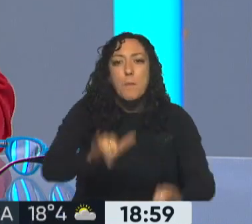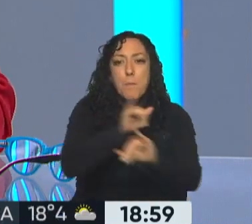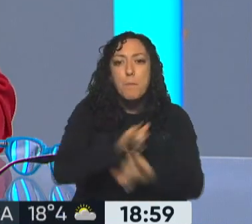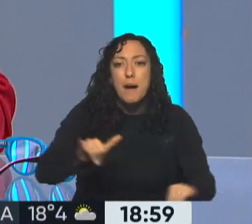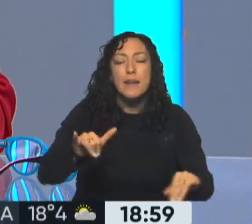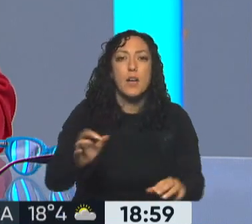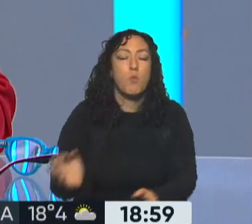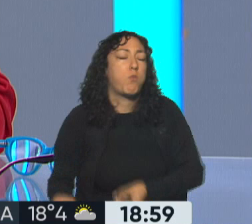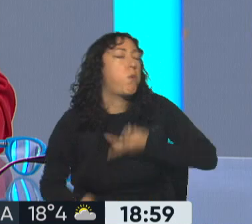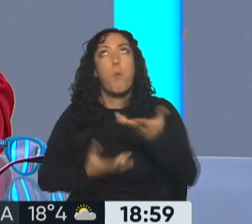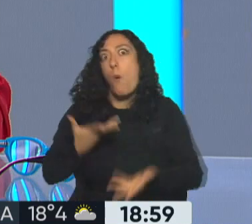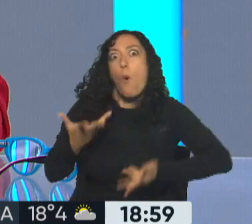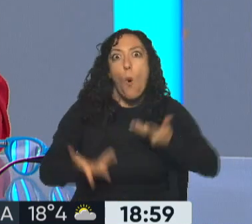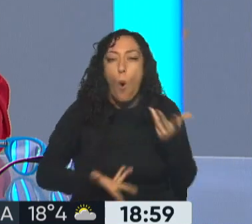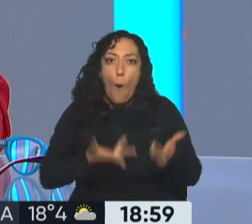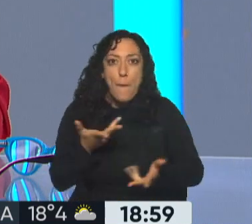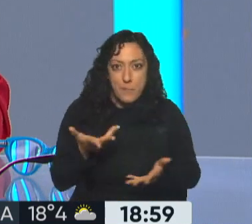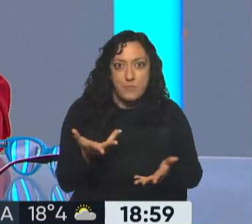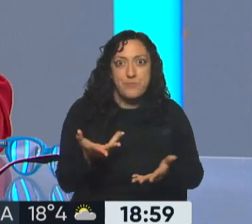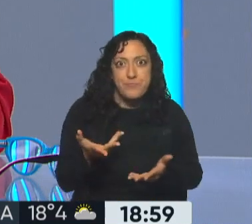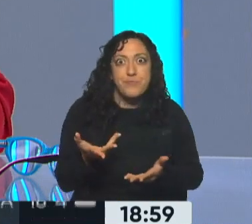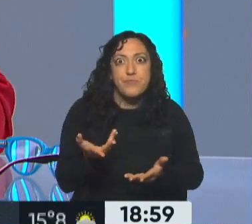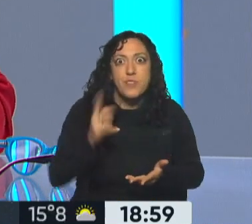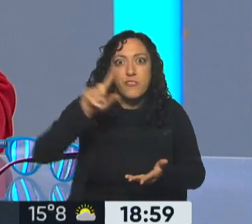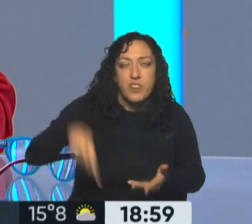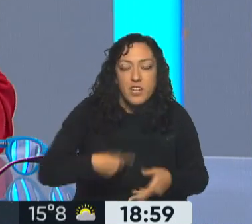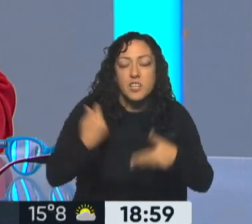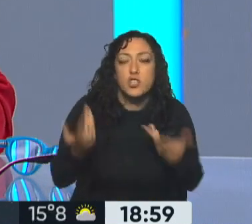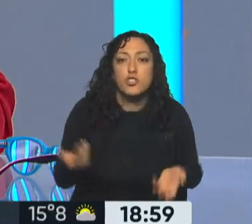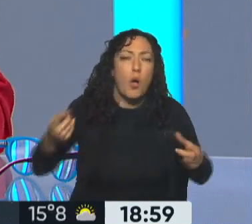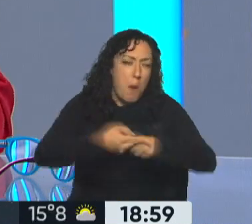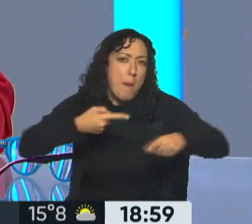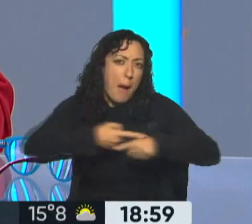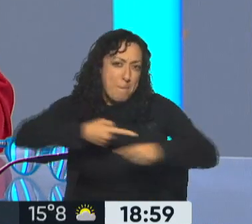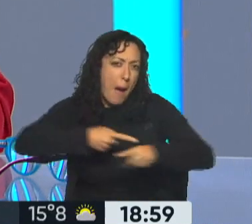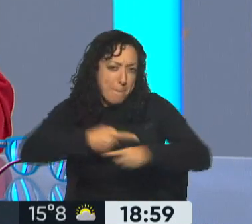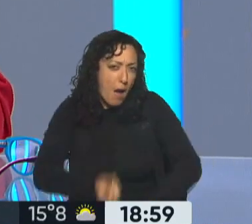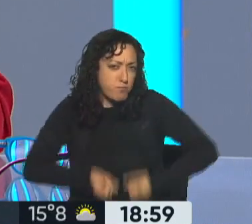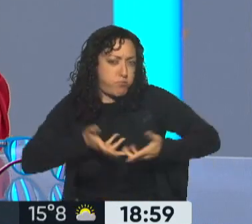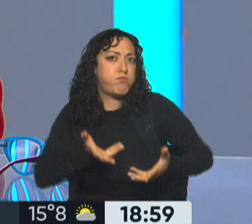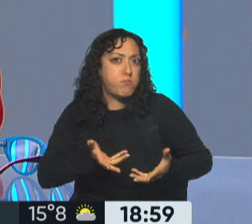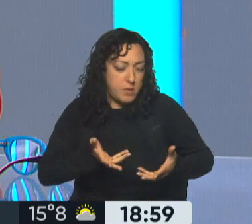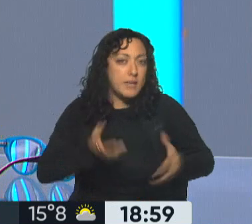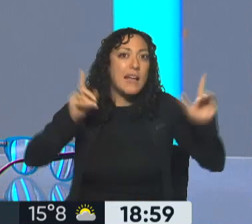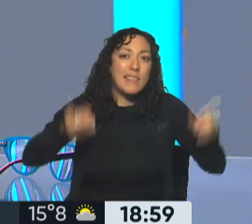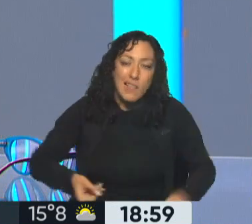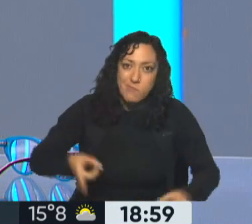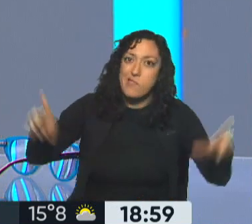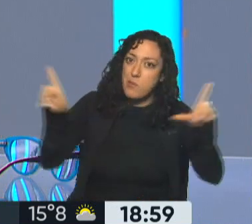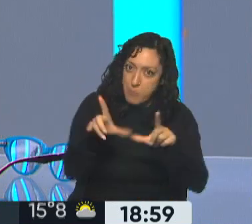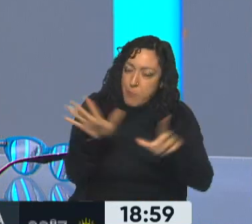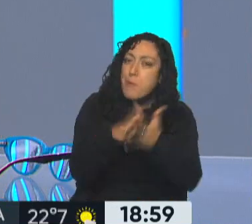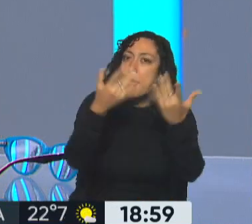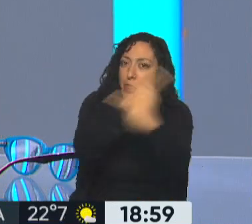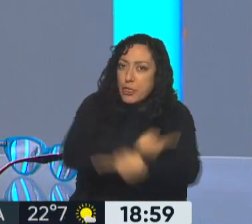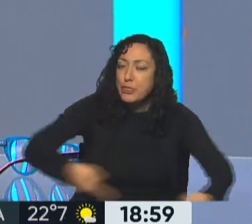desatan pasiones, ¿no? Y en esas discusiones apasionadas, o incluso desde los medios de